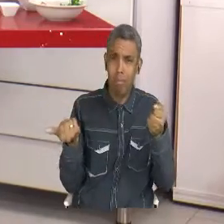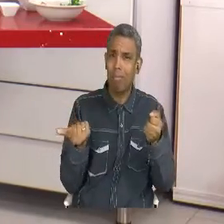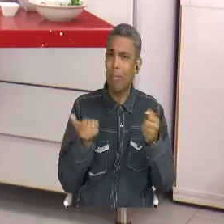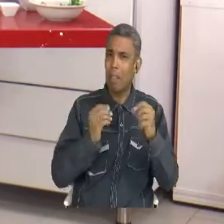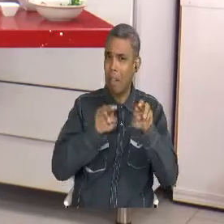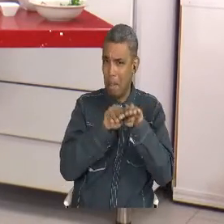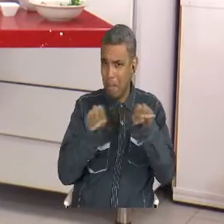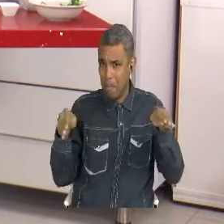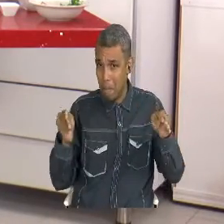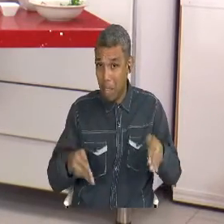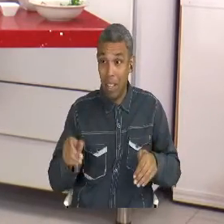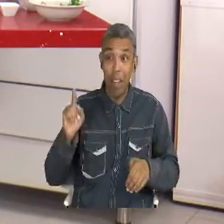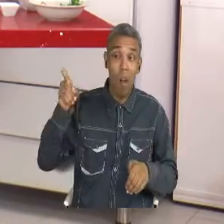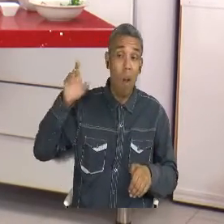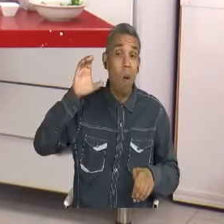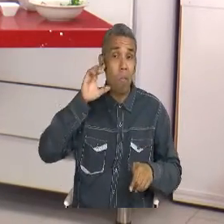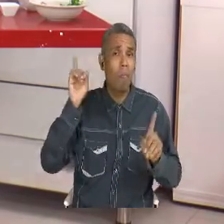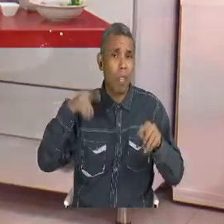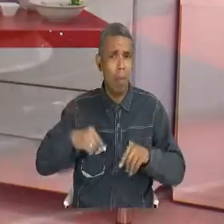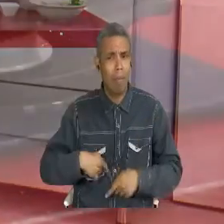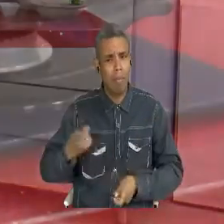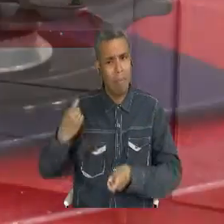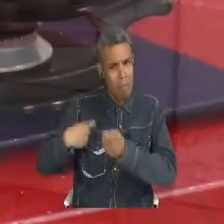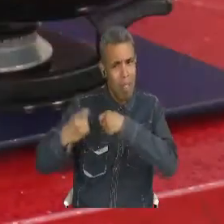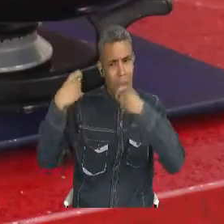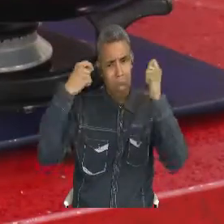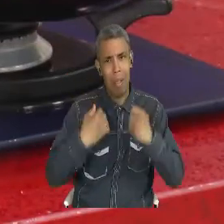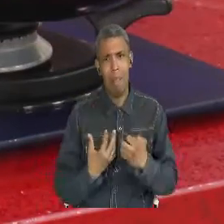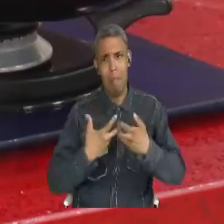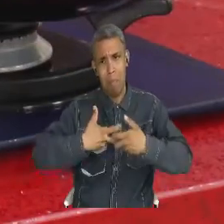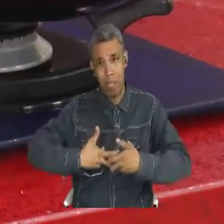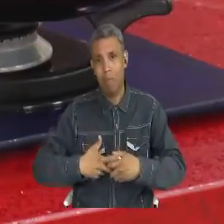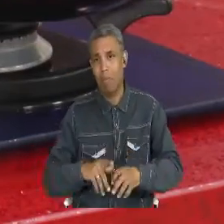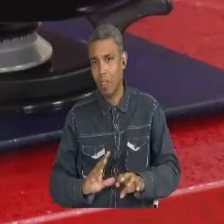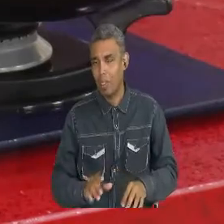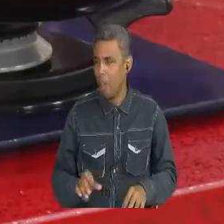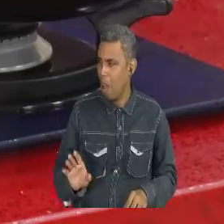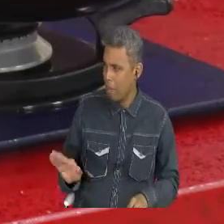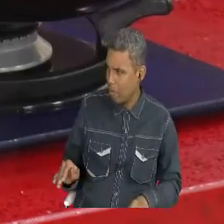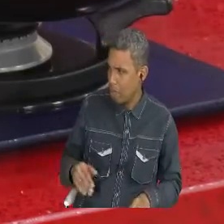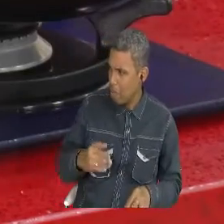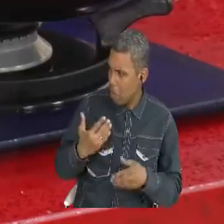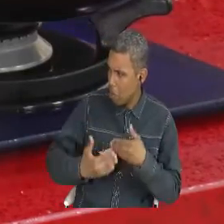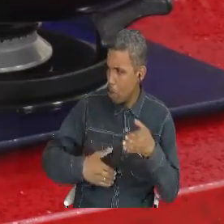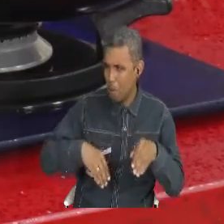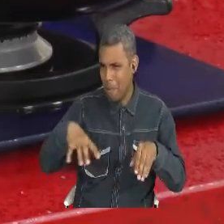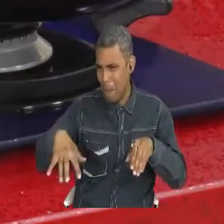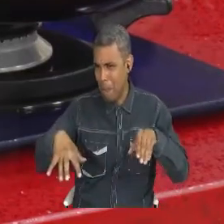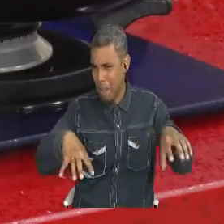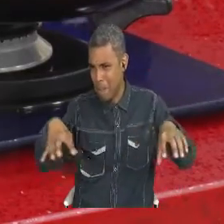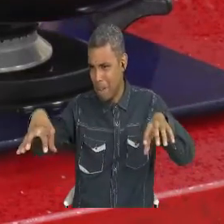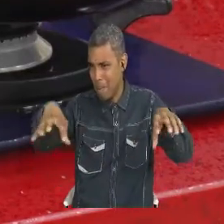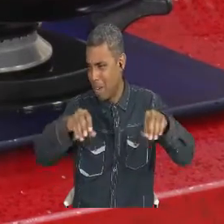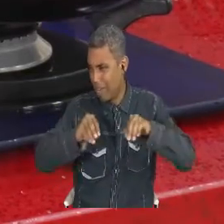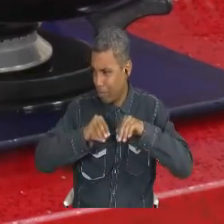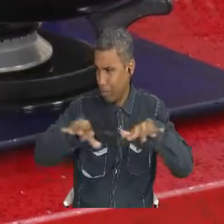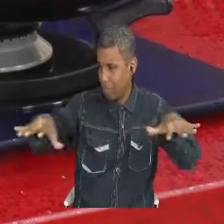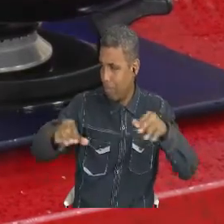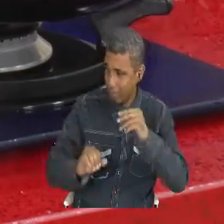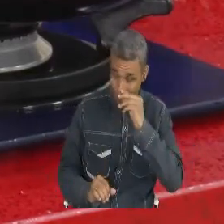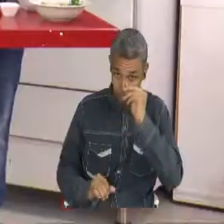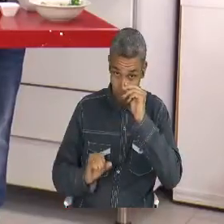Ok, bueno. Se va creciendo como la familia. Exacto. En el negocio. Y lo más bueno es, lo más interesante y lo